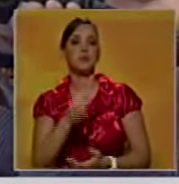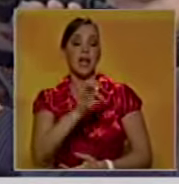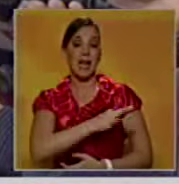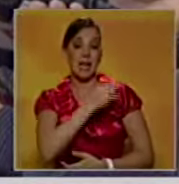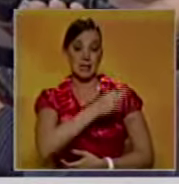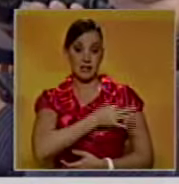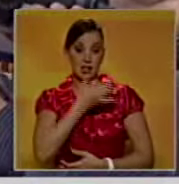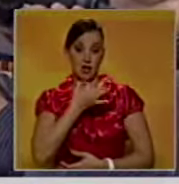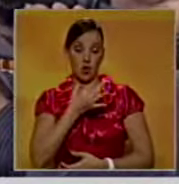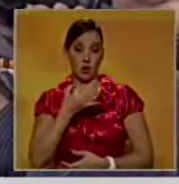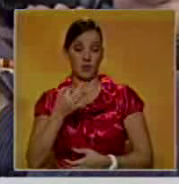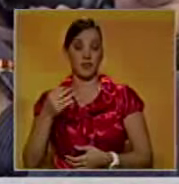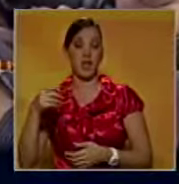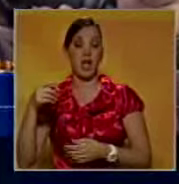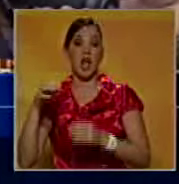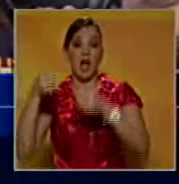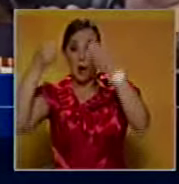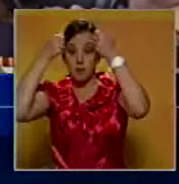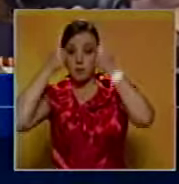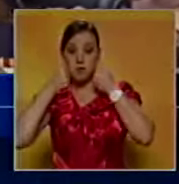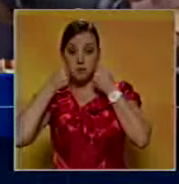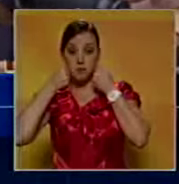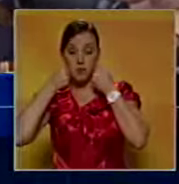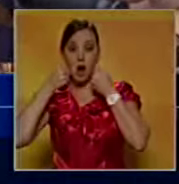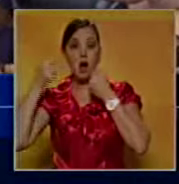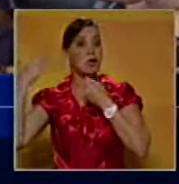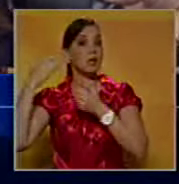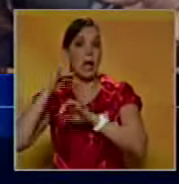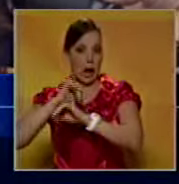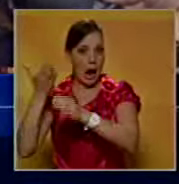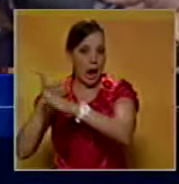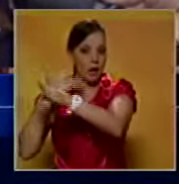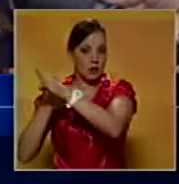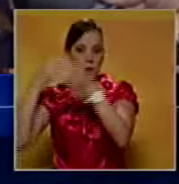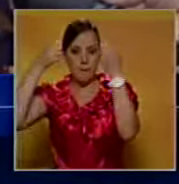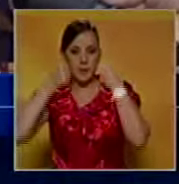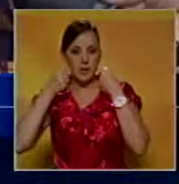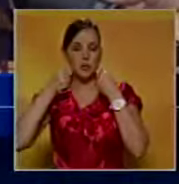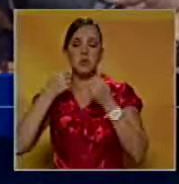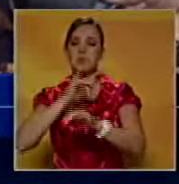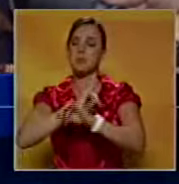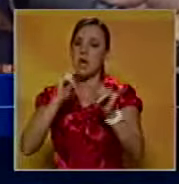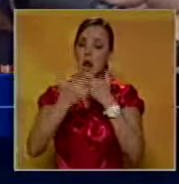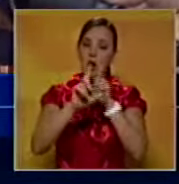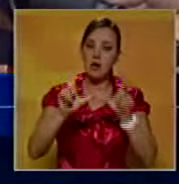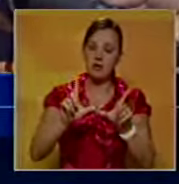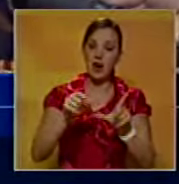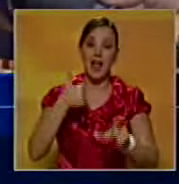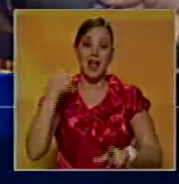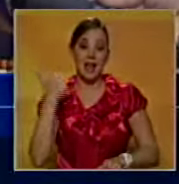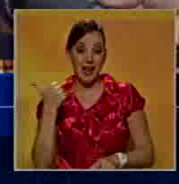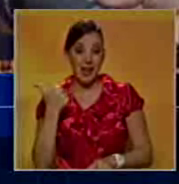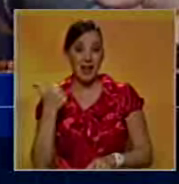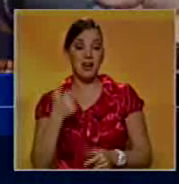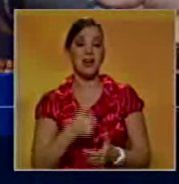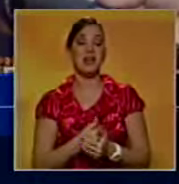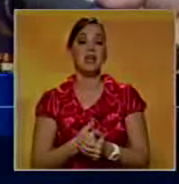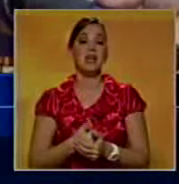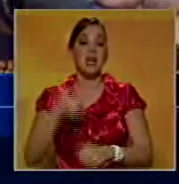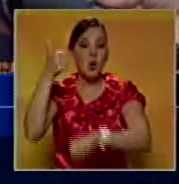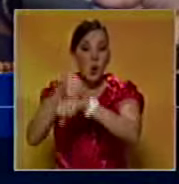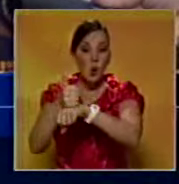Tocorón con un amplio prontuario policial por secuestro, por extorsión, por